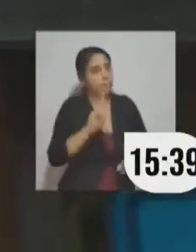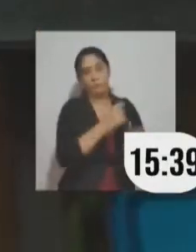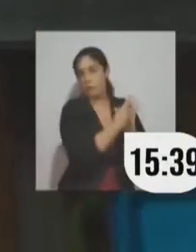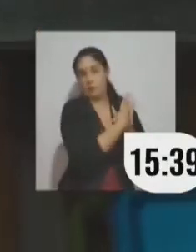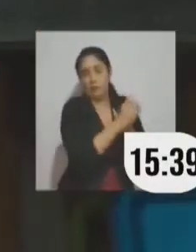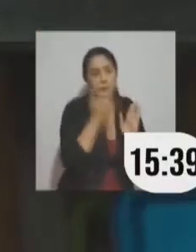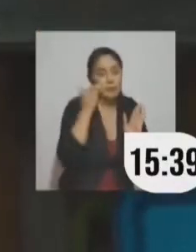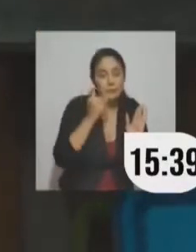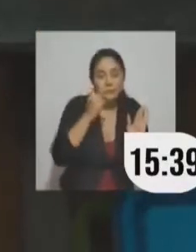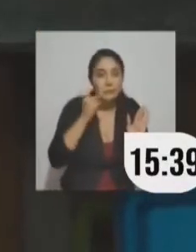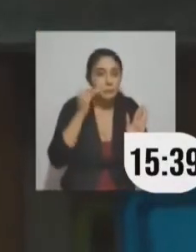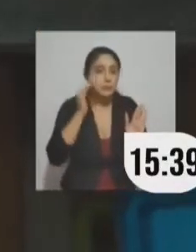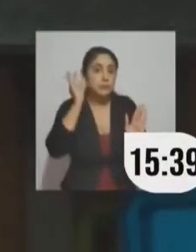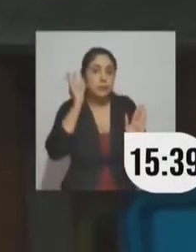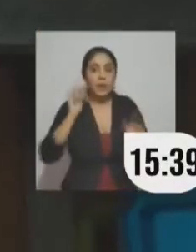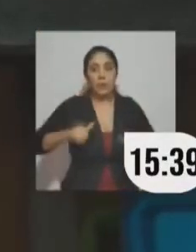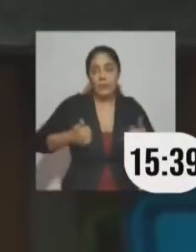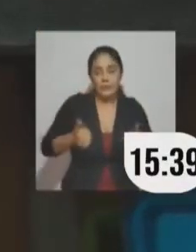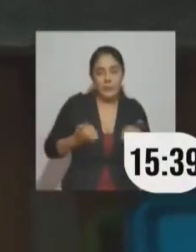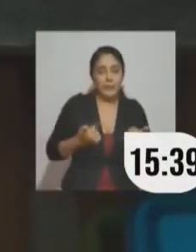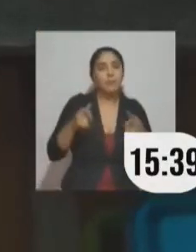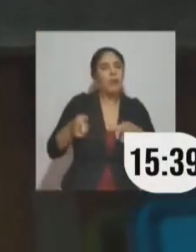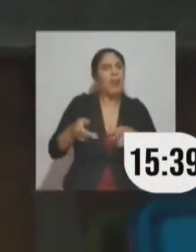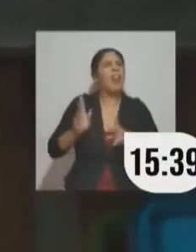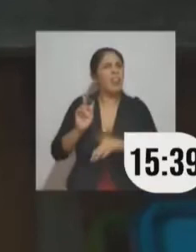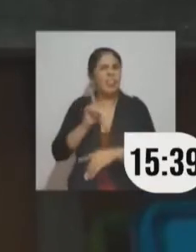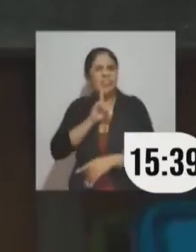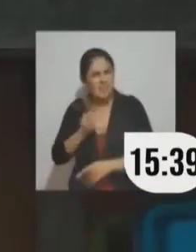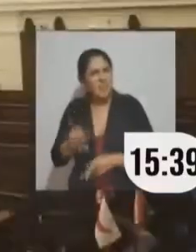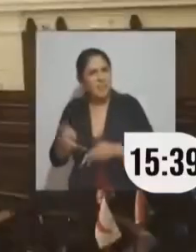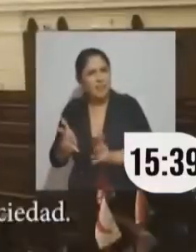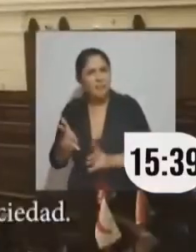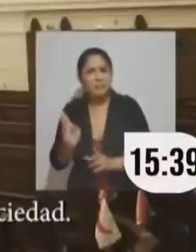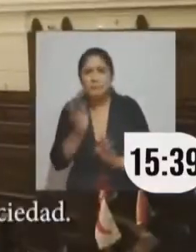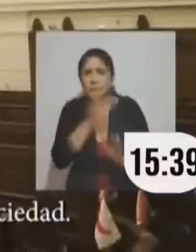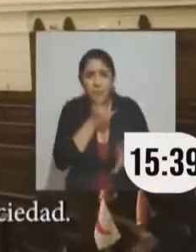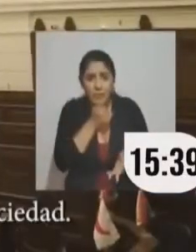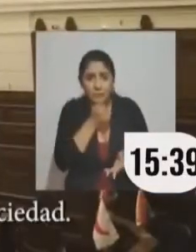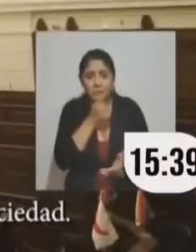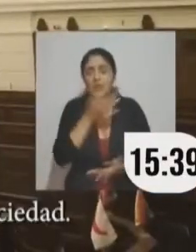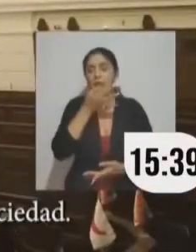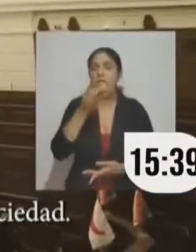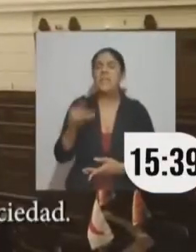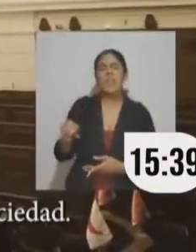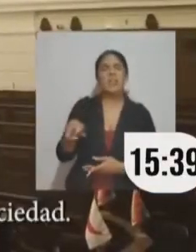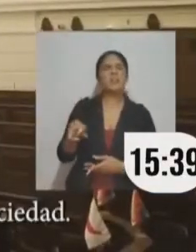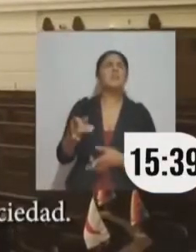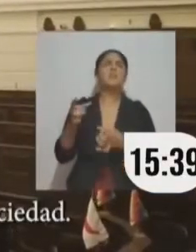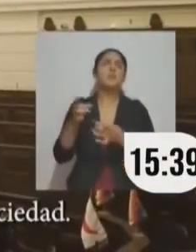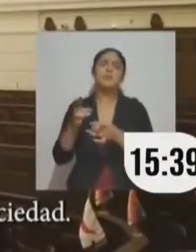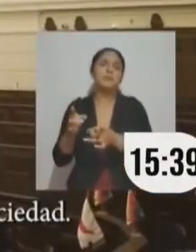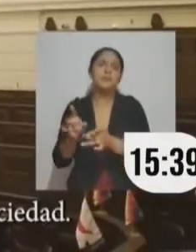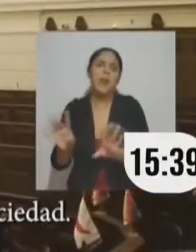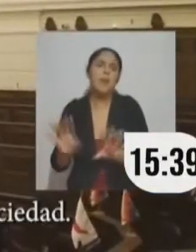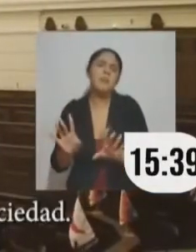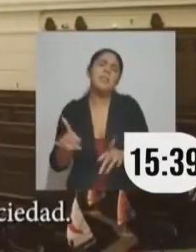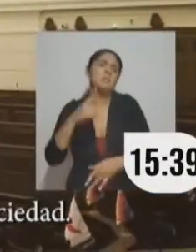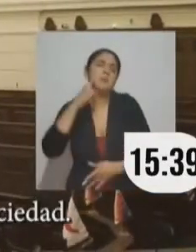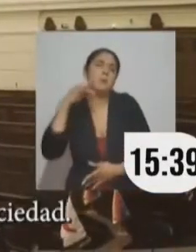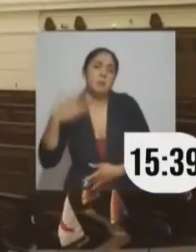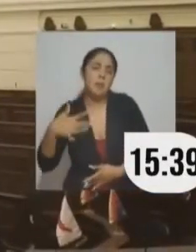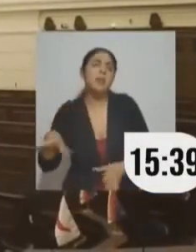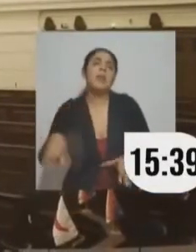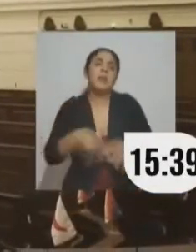que quizás aquejan nuestro territorio? Por ejemplo, el tema de los humedales. Algo que ya hemos conversado también, que es parte de nuestro entorno acá en